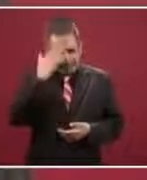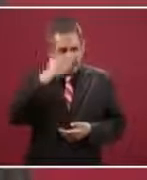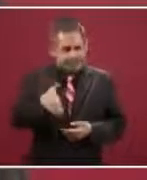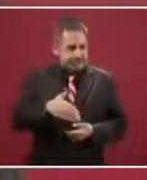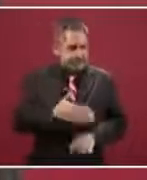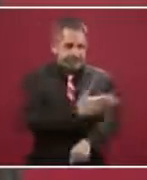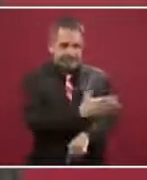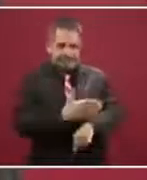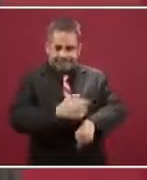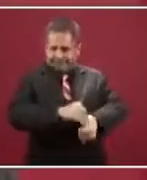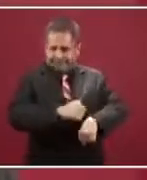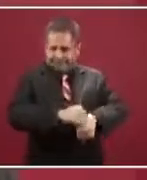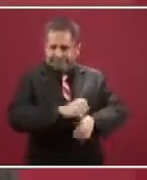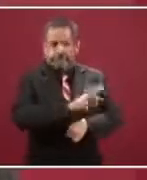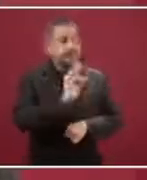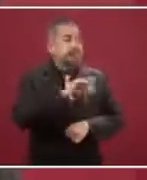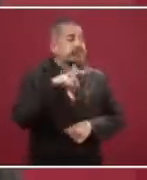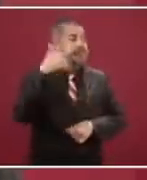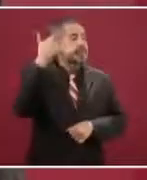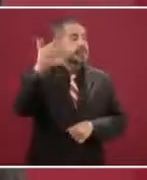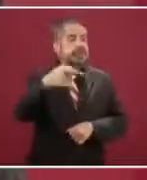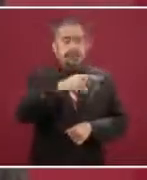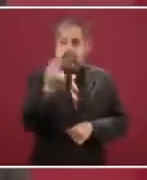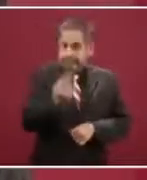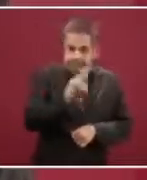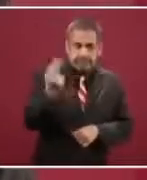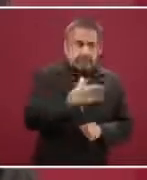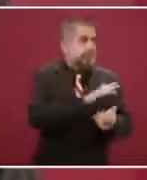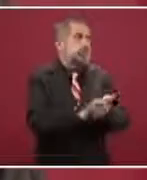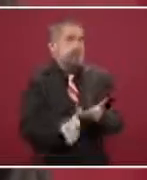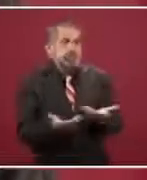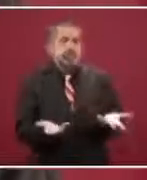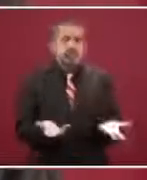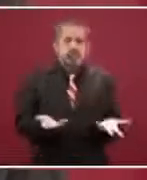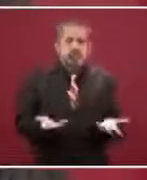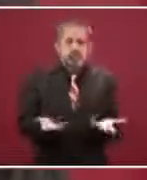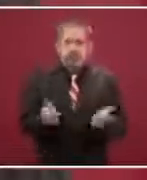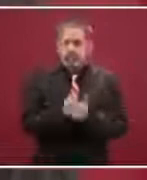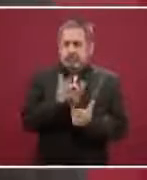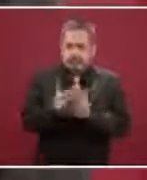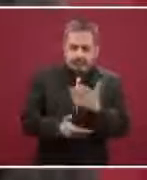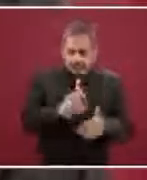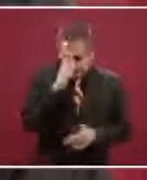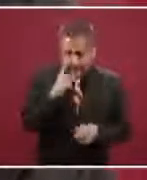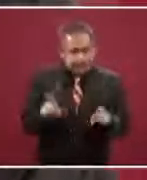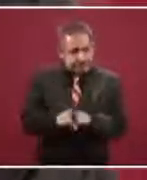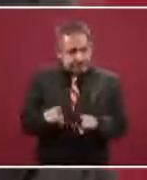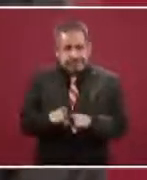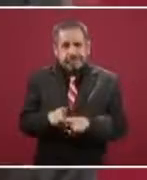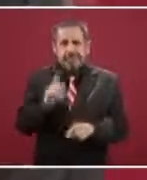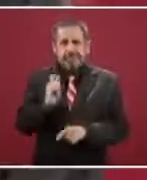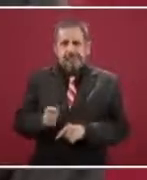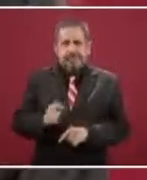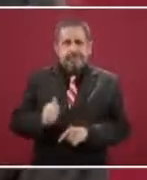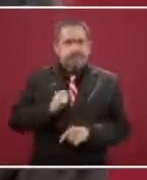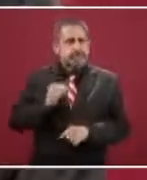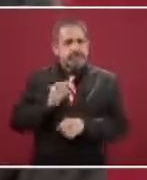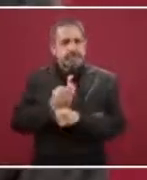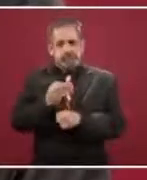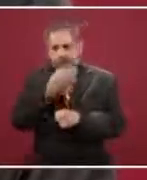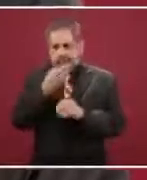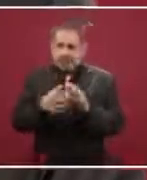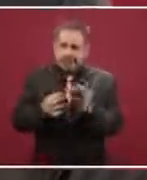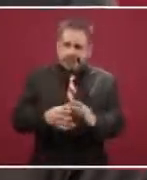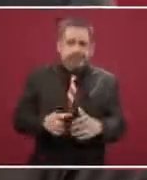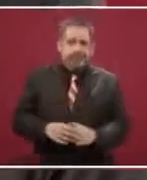toco madera, ¿no? Se necesita. Entonces, con todo respeto, es lo mismo, aprovechando el viaje,